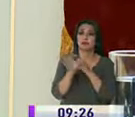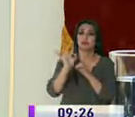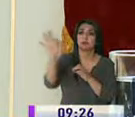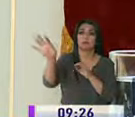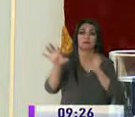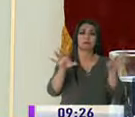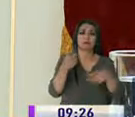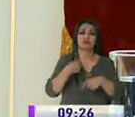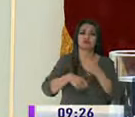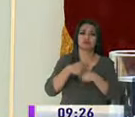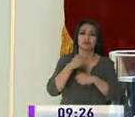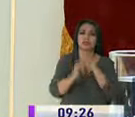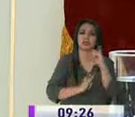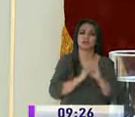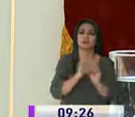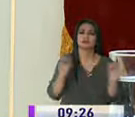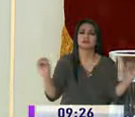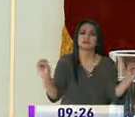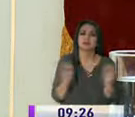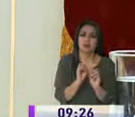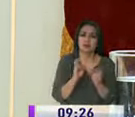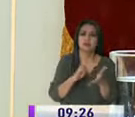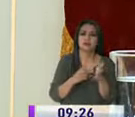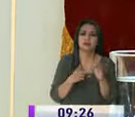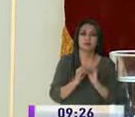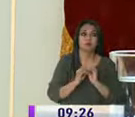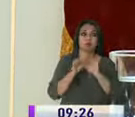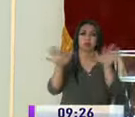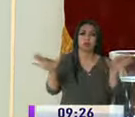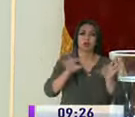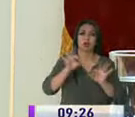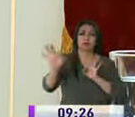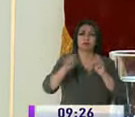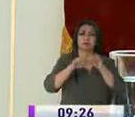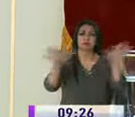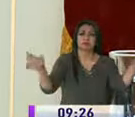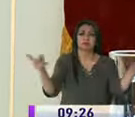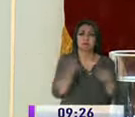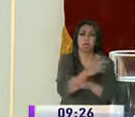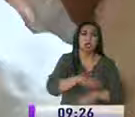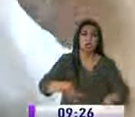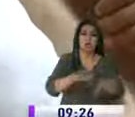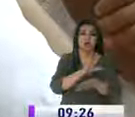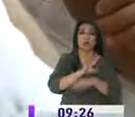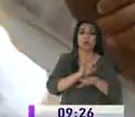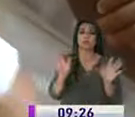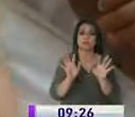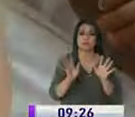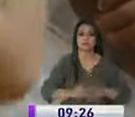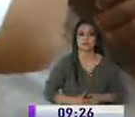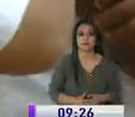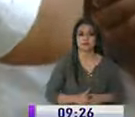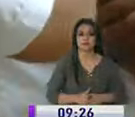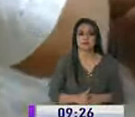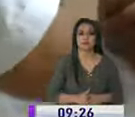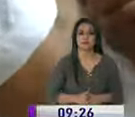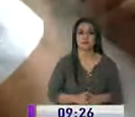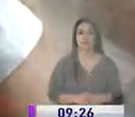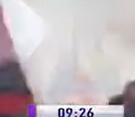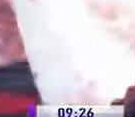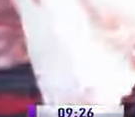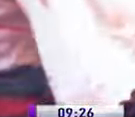al comercio, ni viajes internacionales. Es decir, esto no es un fenómeno que debe generar un pánico nacional. En Quito informó Adriana